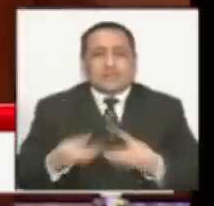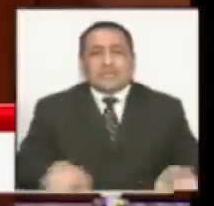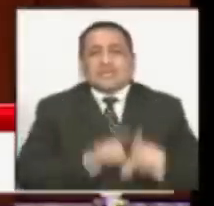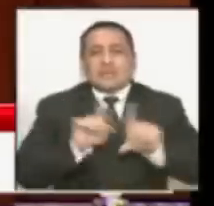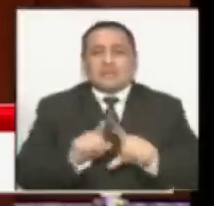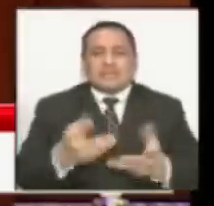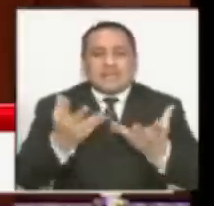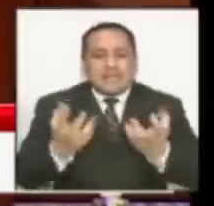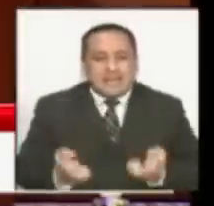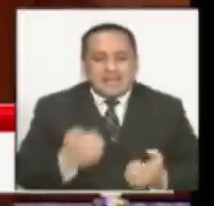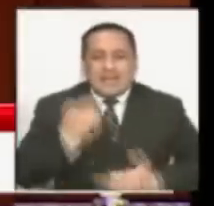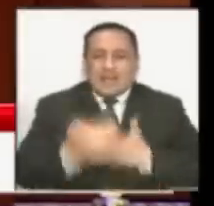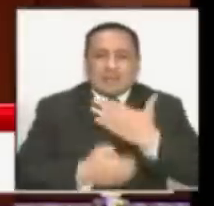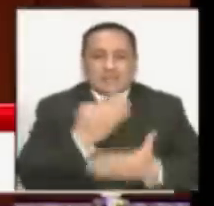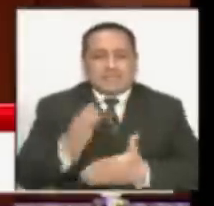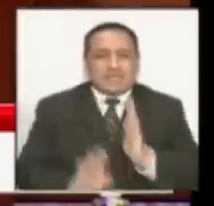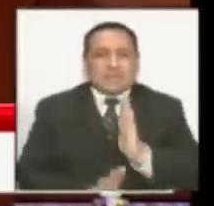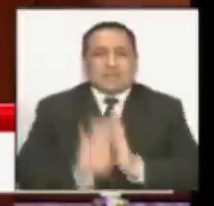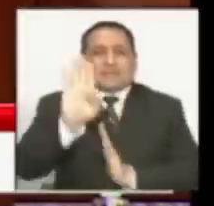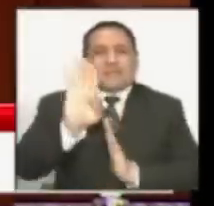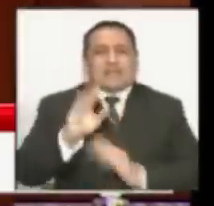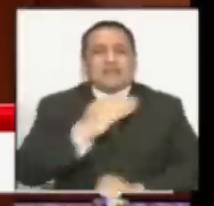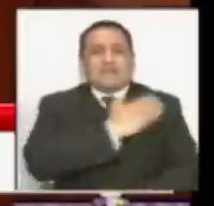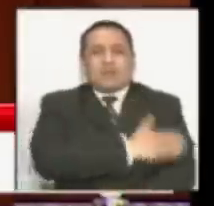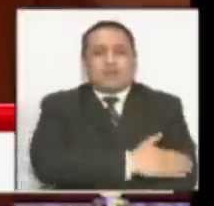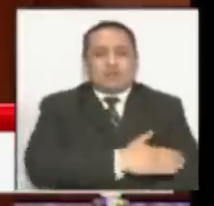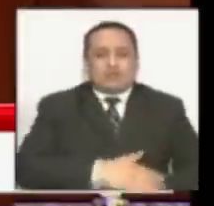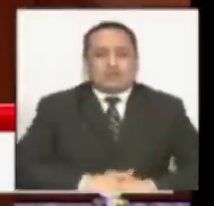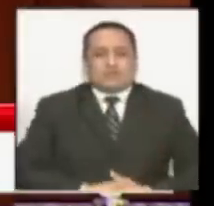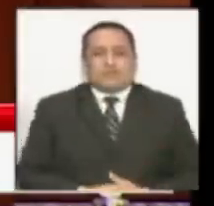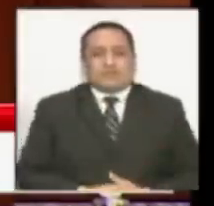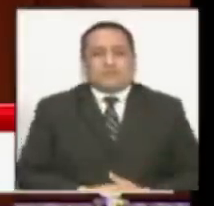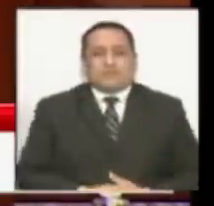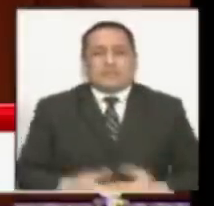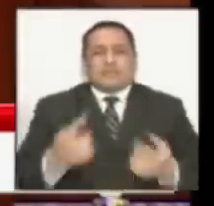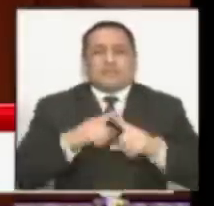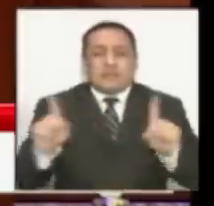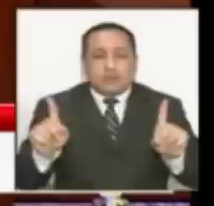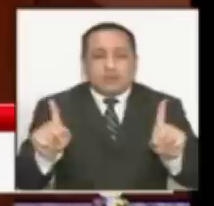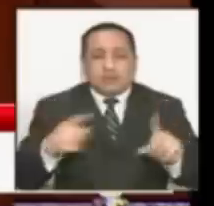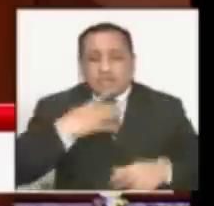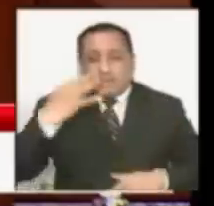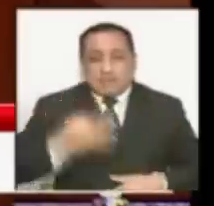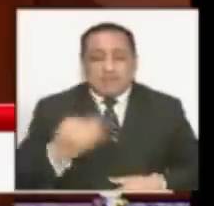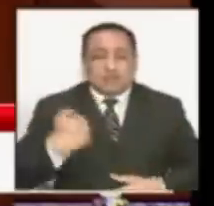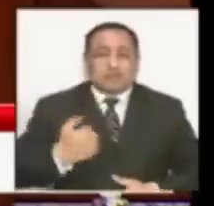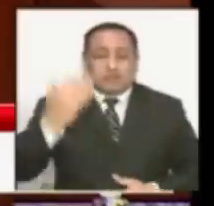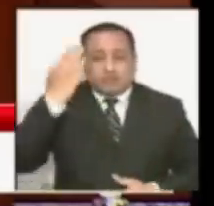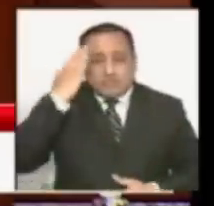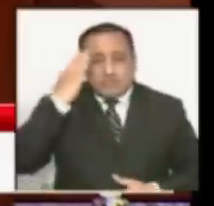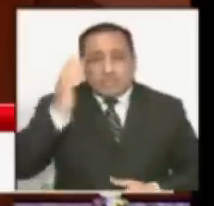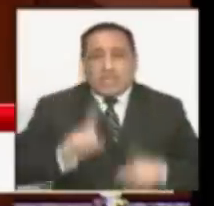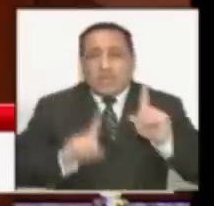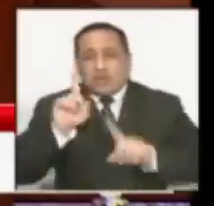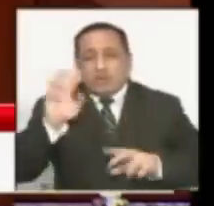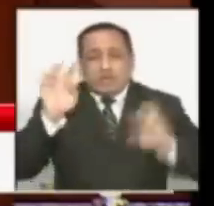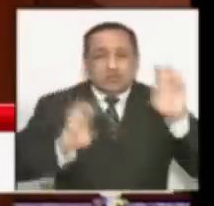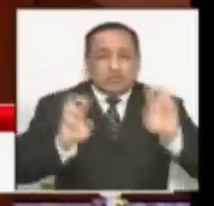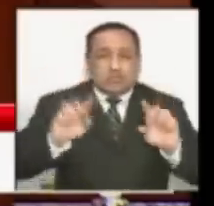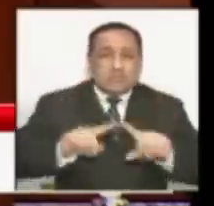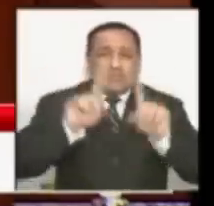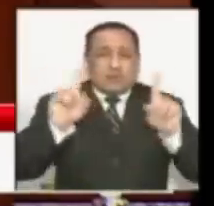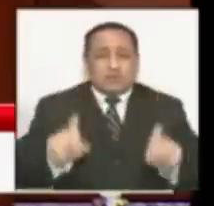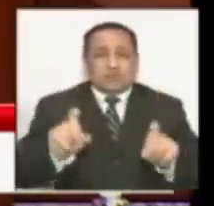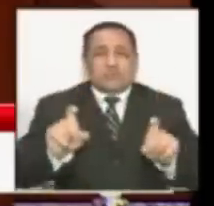condiciones de avanzar hacia la prosperidad y el bienestar. Pero simplemente, sé que ha habido algunas inquietudes y